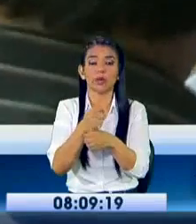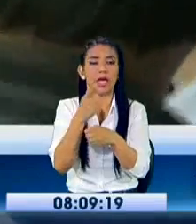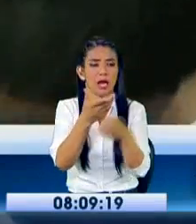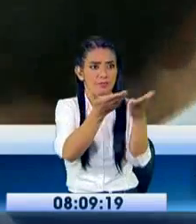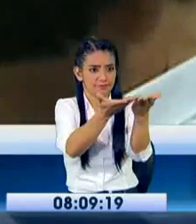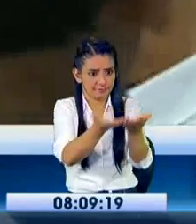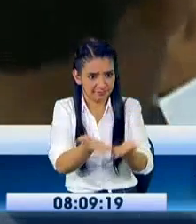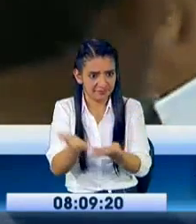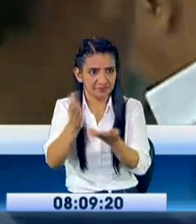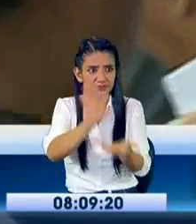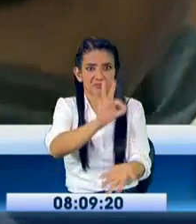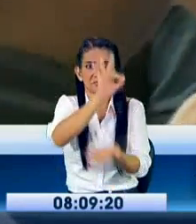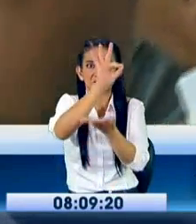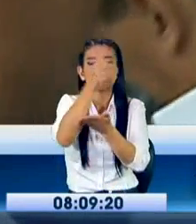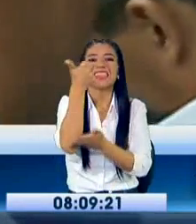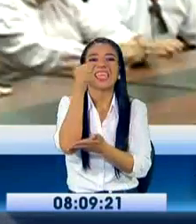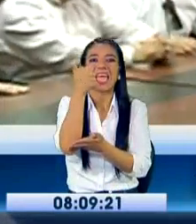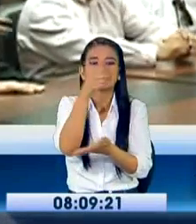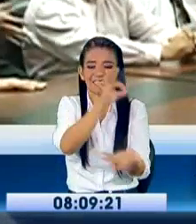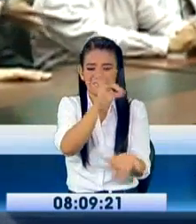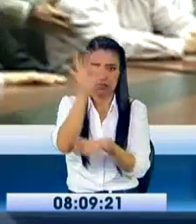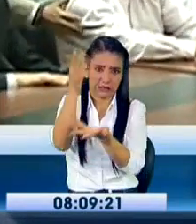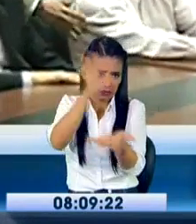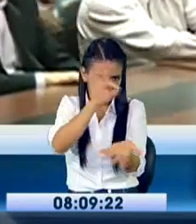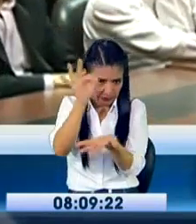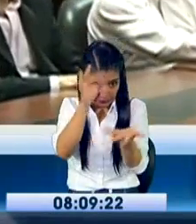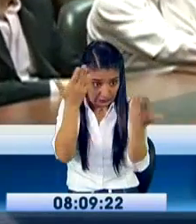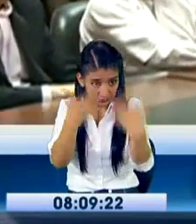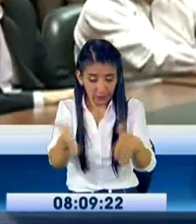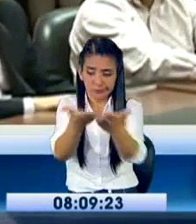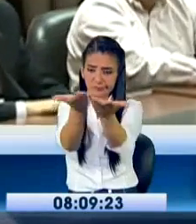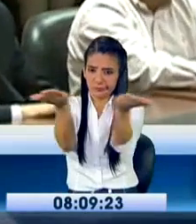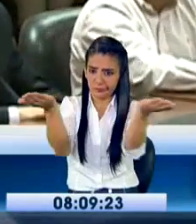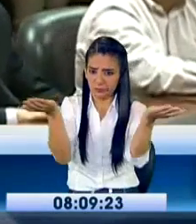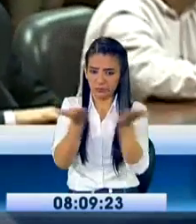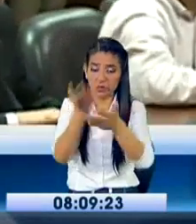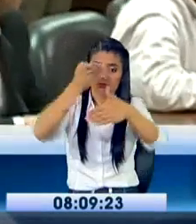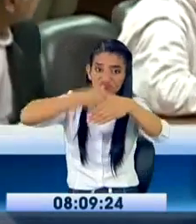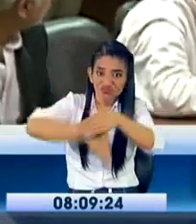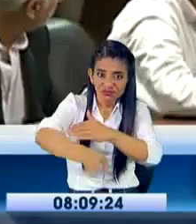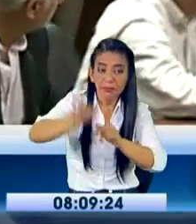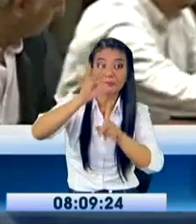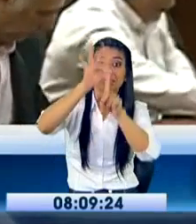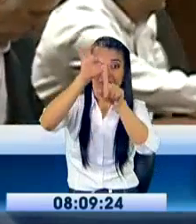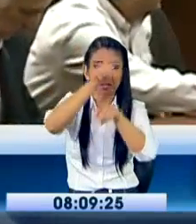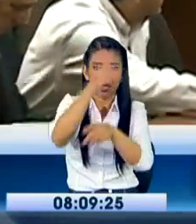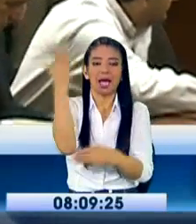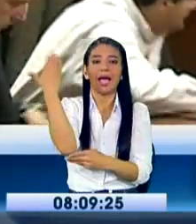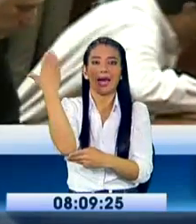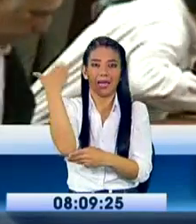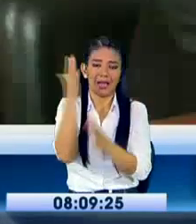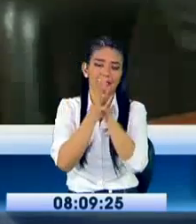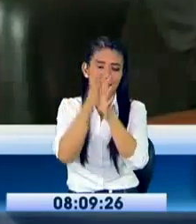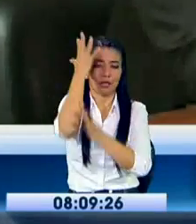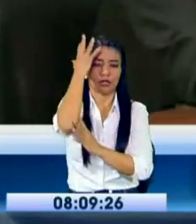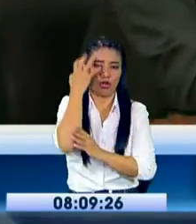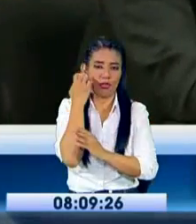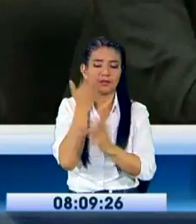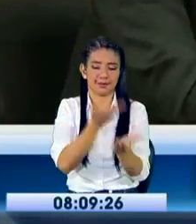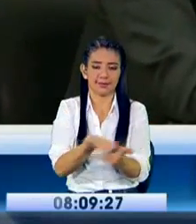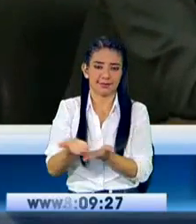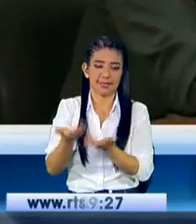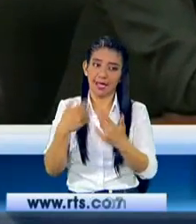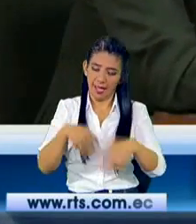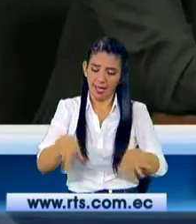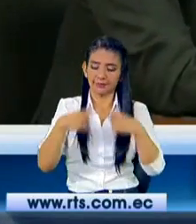al cual el trabajo sexual sería relocalizado para que ahora sí se lo realice con seguridad y bajo el cumplimiento